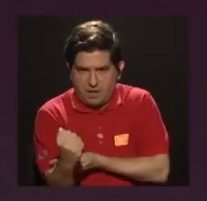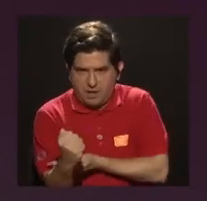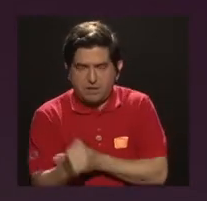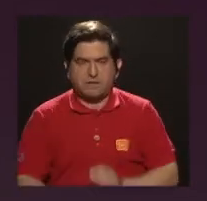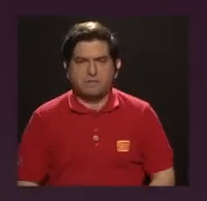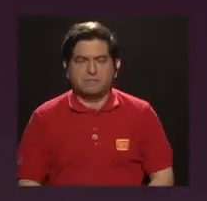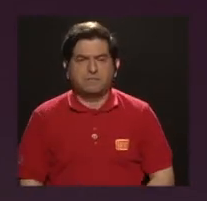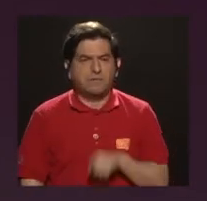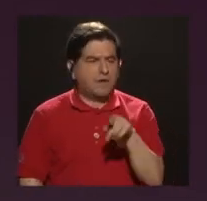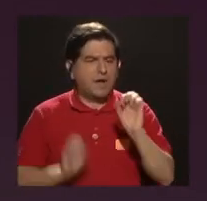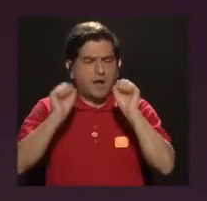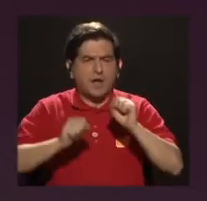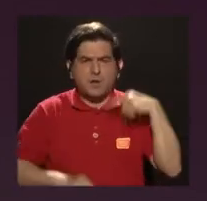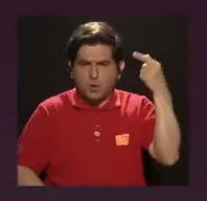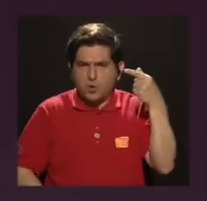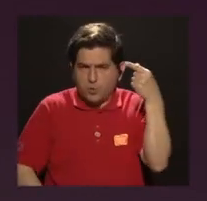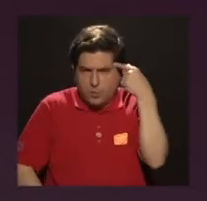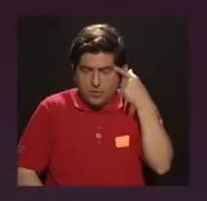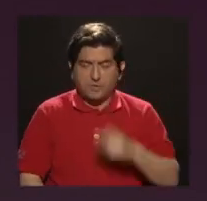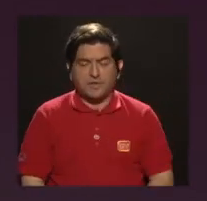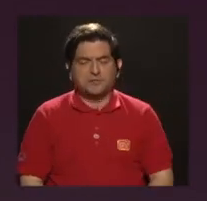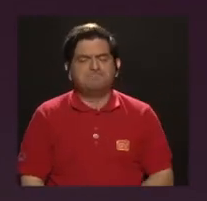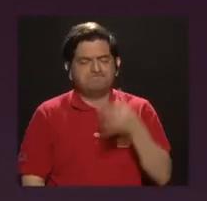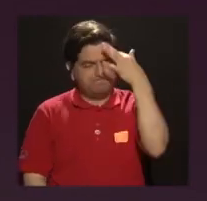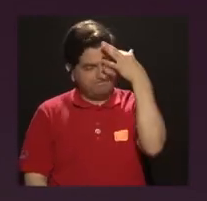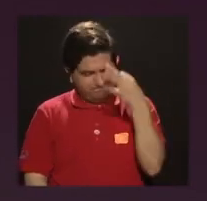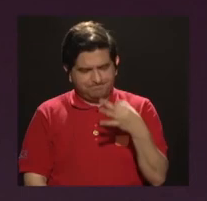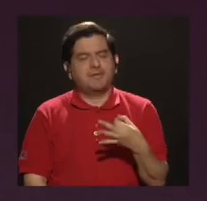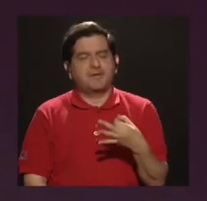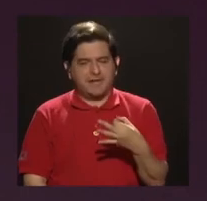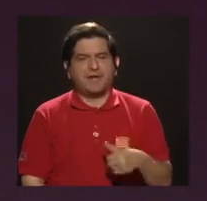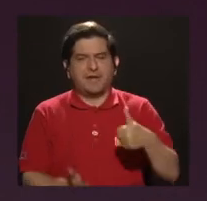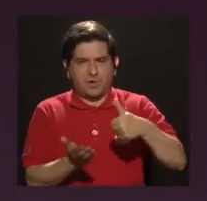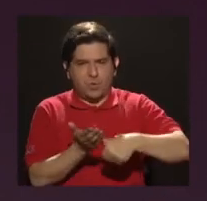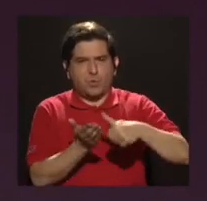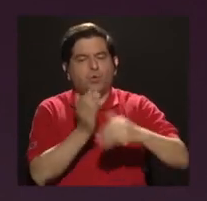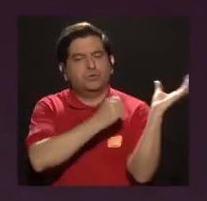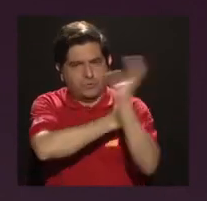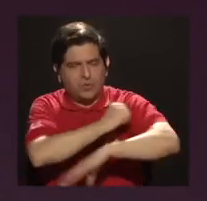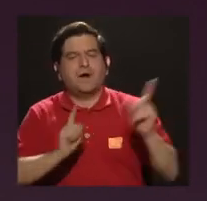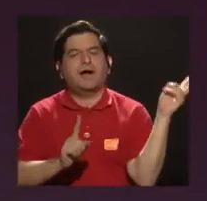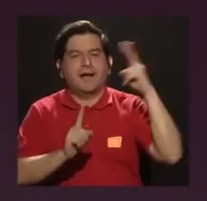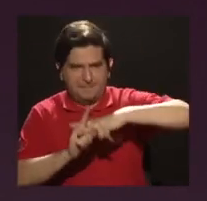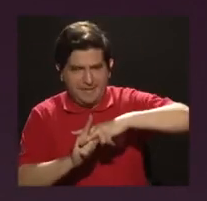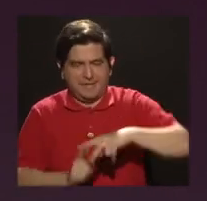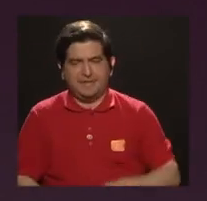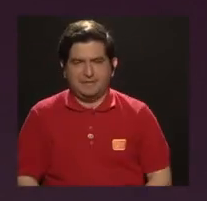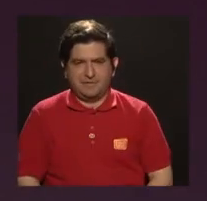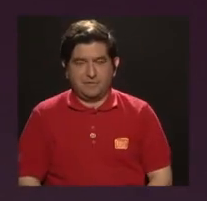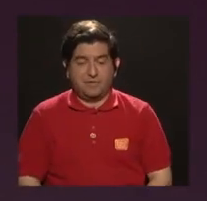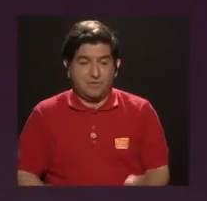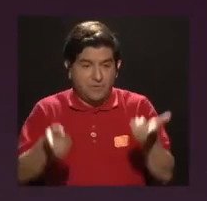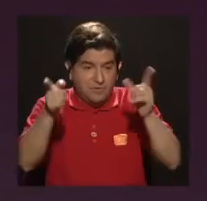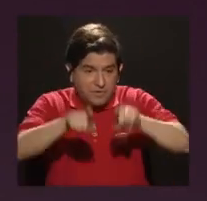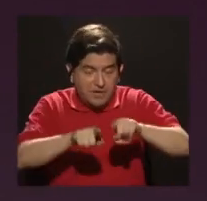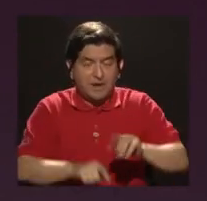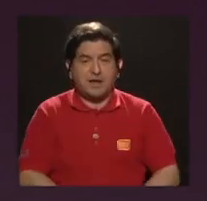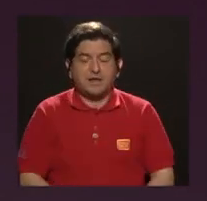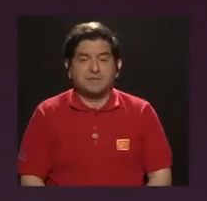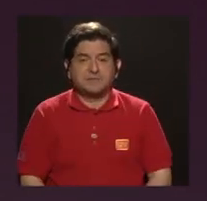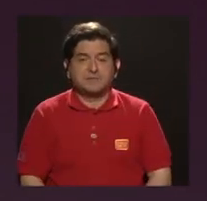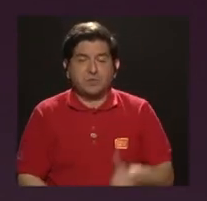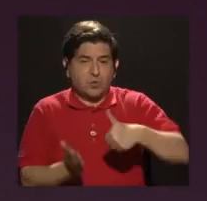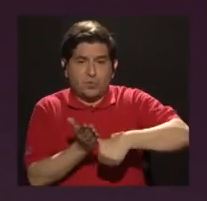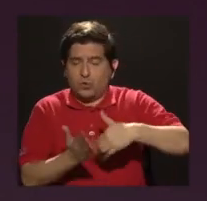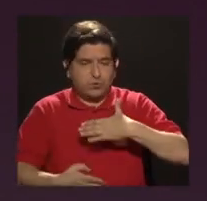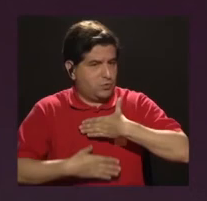éste gobernar y ahí sí me parece que el voto de censura aplica en donde se hay un voto de censura o un voto no